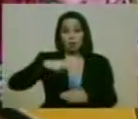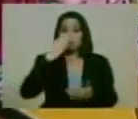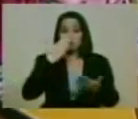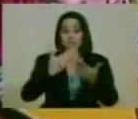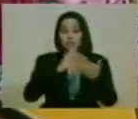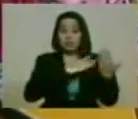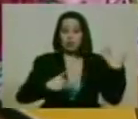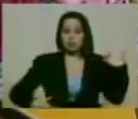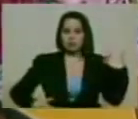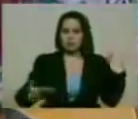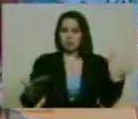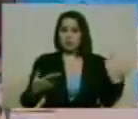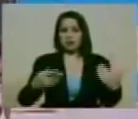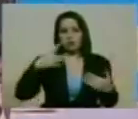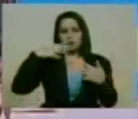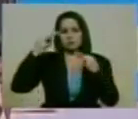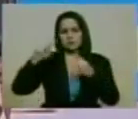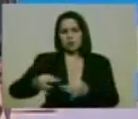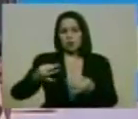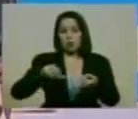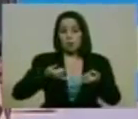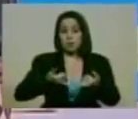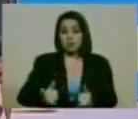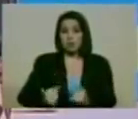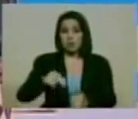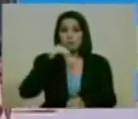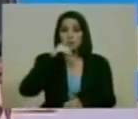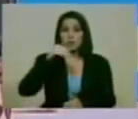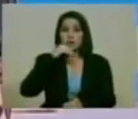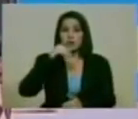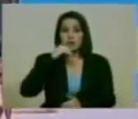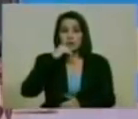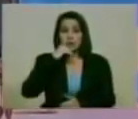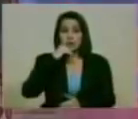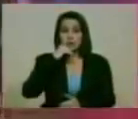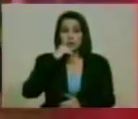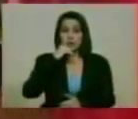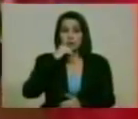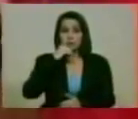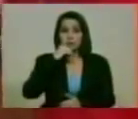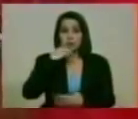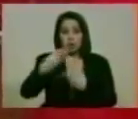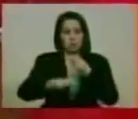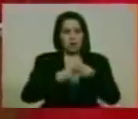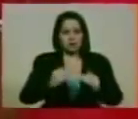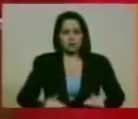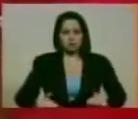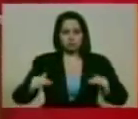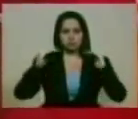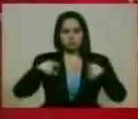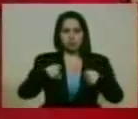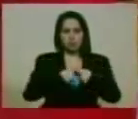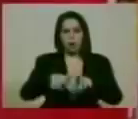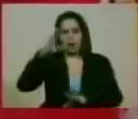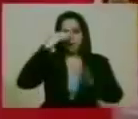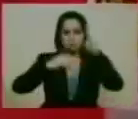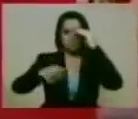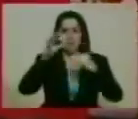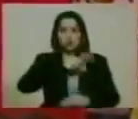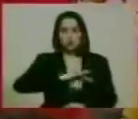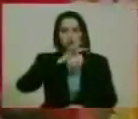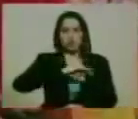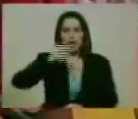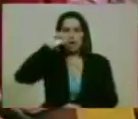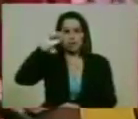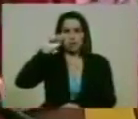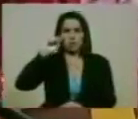segura que mis nietos y mis hijos, viendo la luz del socialismo, porque este proyecto apenas comienza, los pueblos indígenas